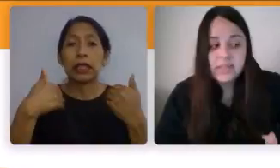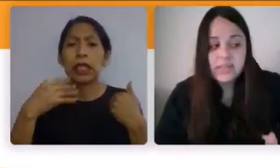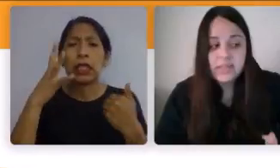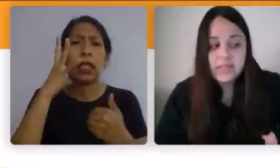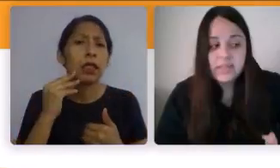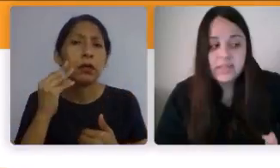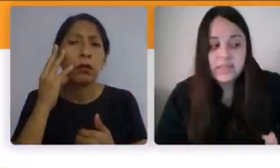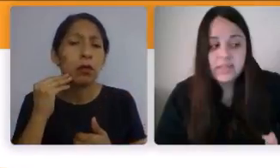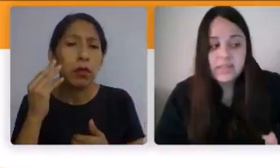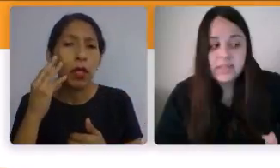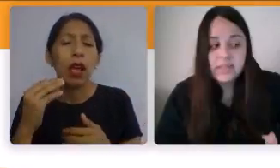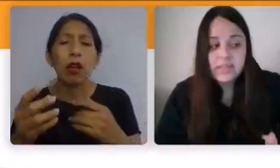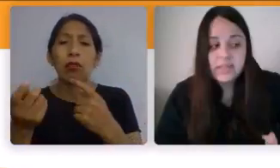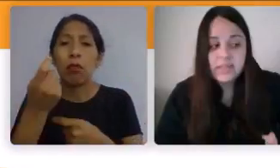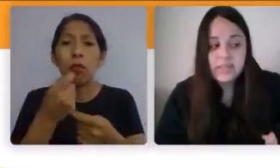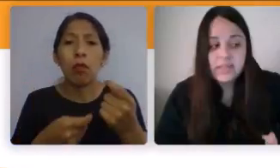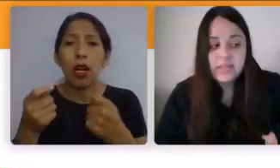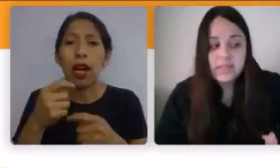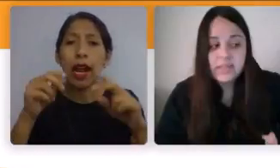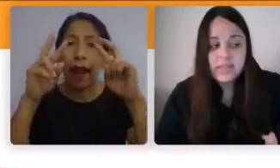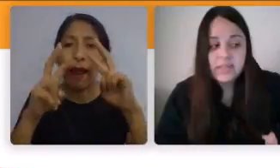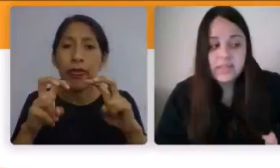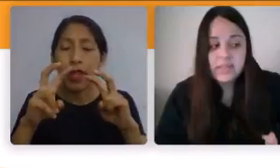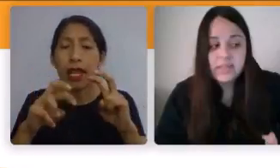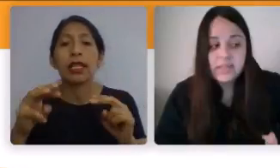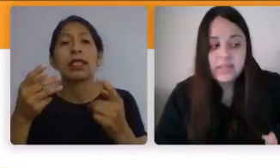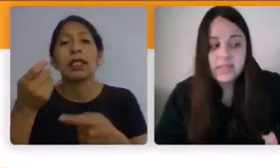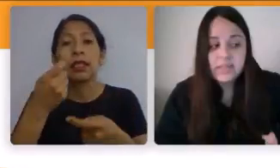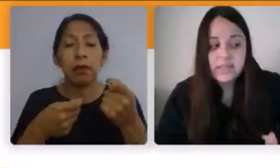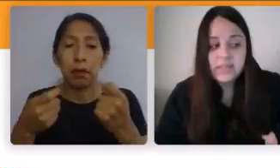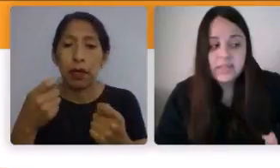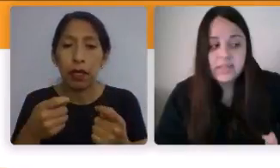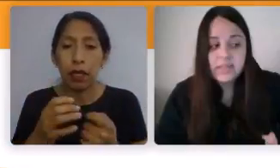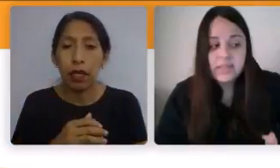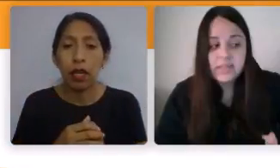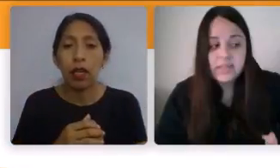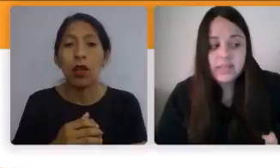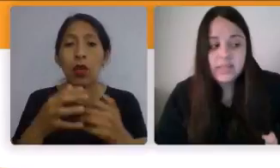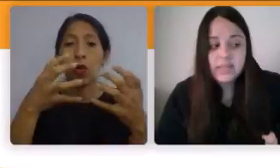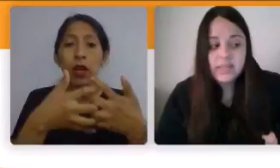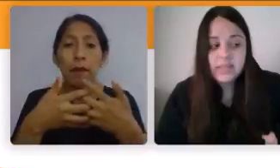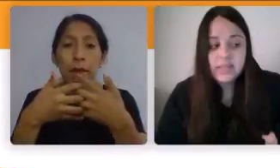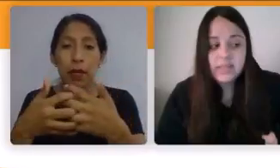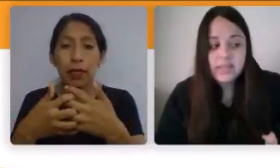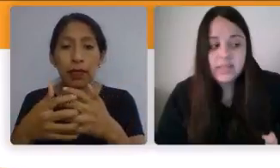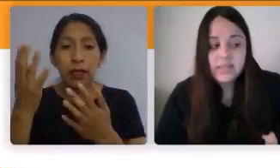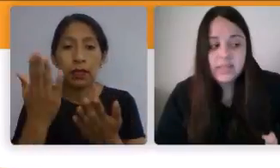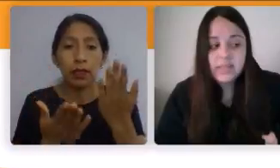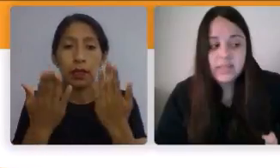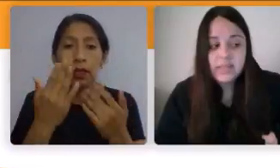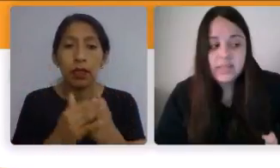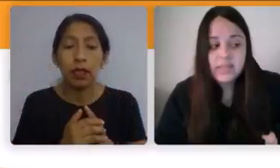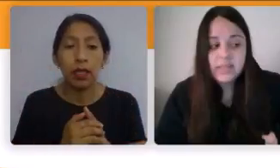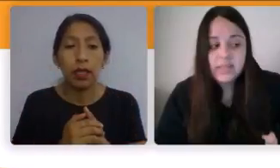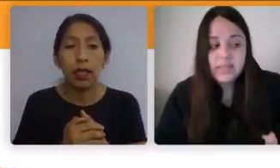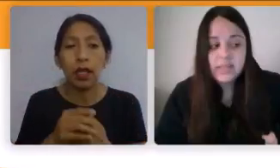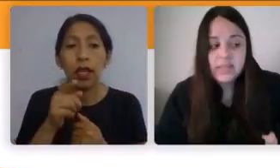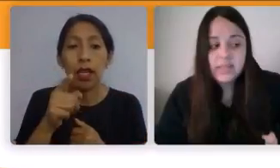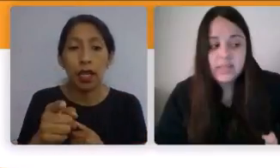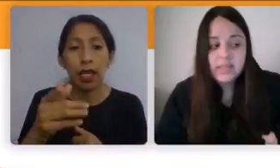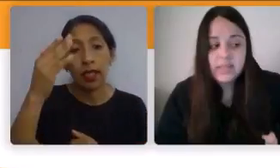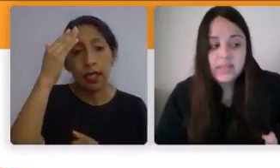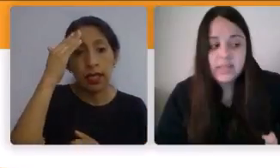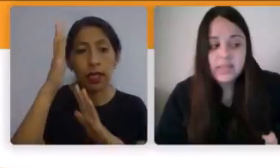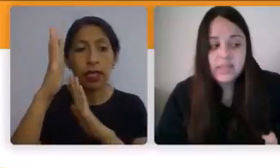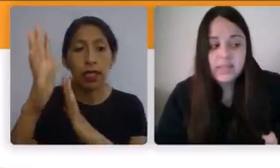en inteligencia comercial y en análisis de mercados, con énfasis en empresas de servicios. Es consultora, mentora,